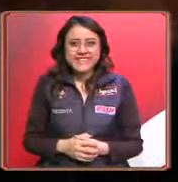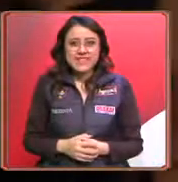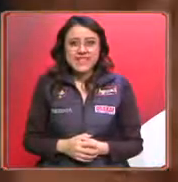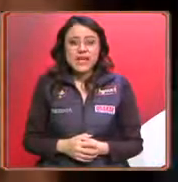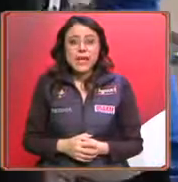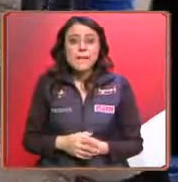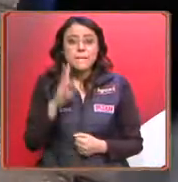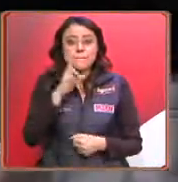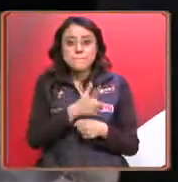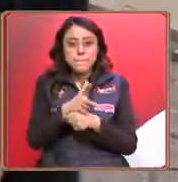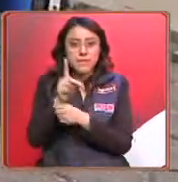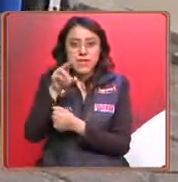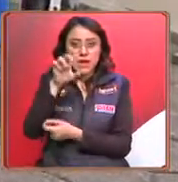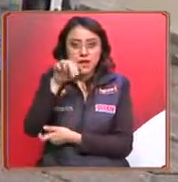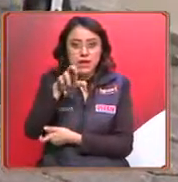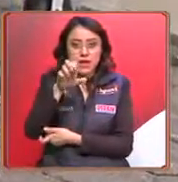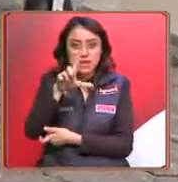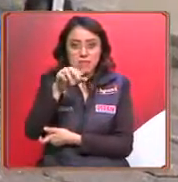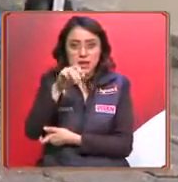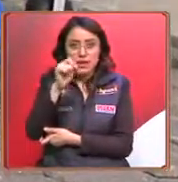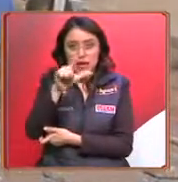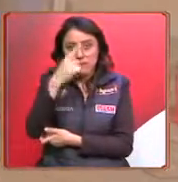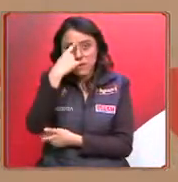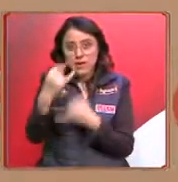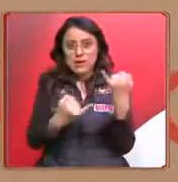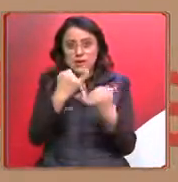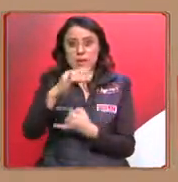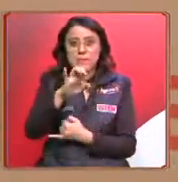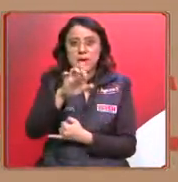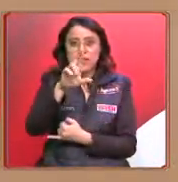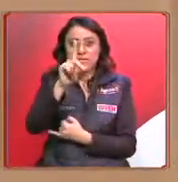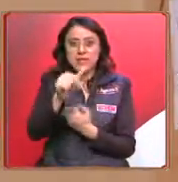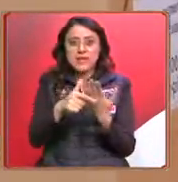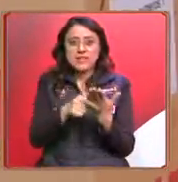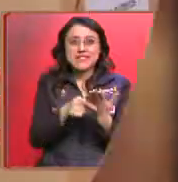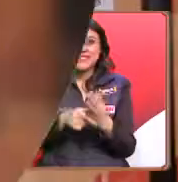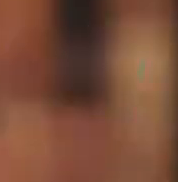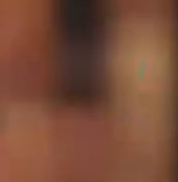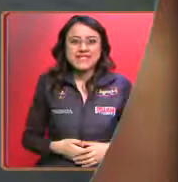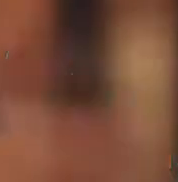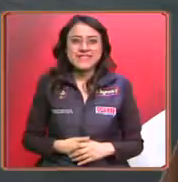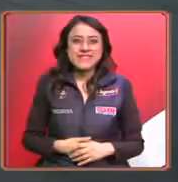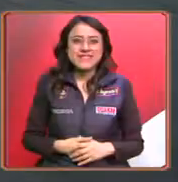Con imágenes de Daniel Miguel, para Juguetón, Brenda Cervantes.